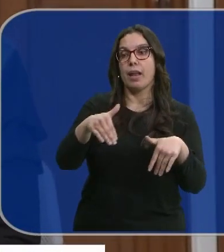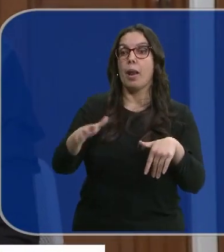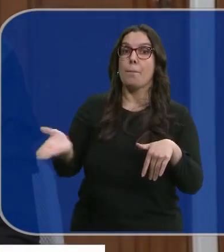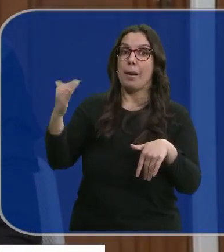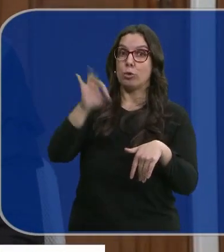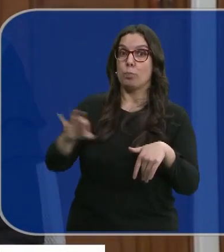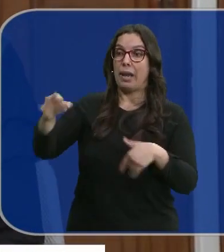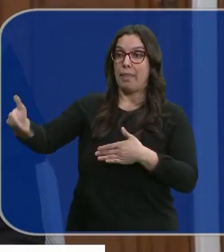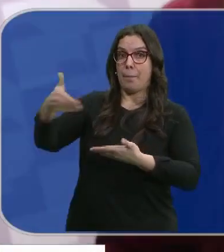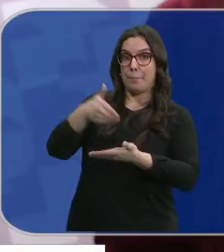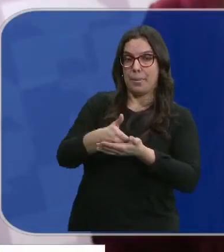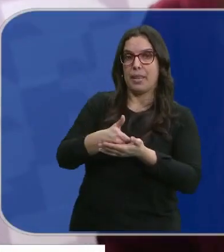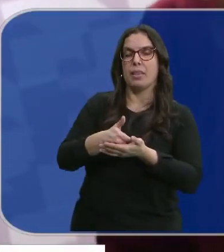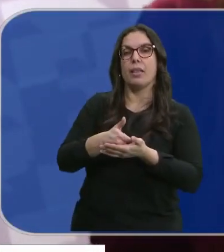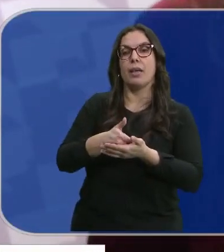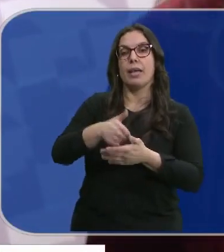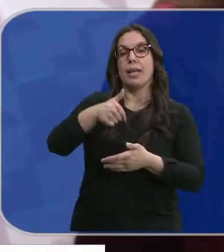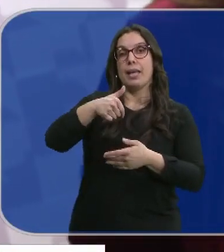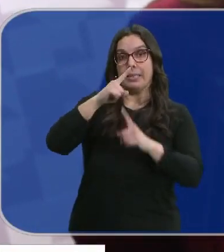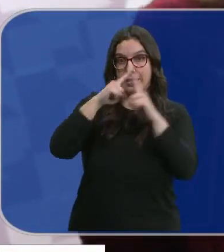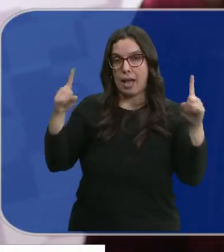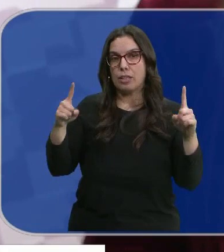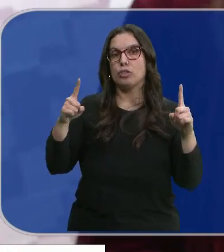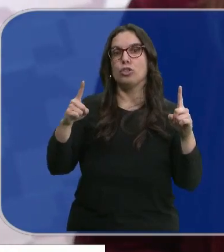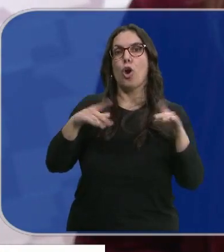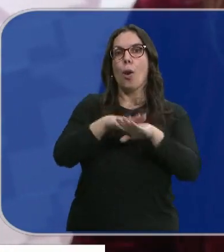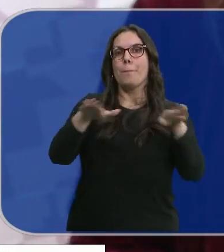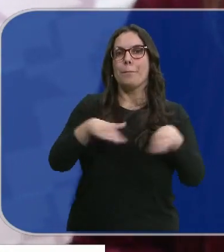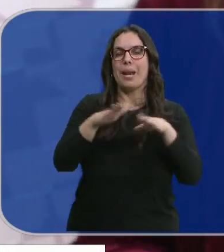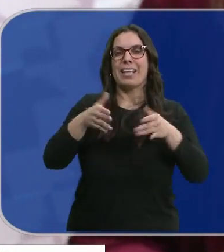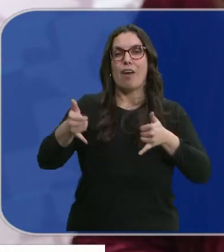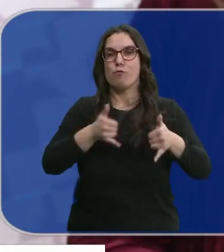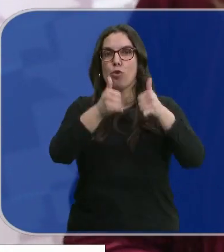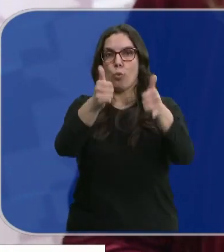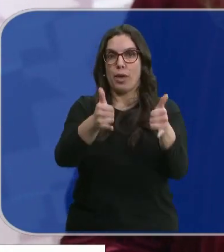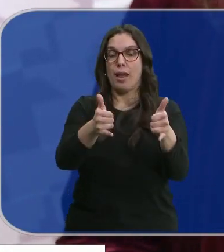Vamos Palencia de no ejecutar en este primer año una playa fluvial